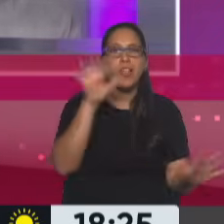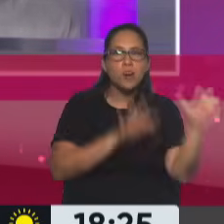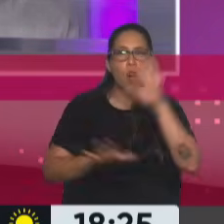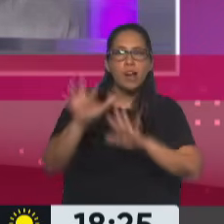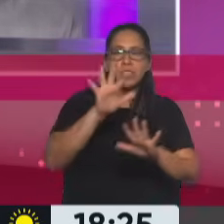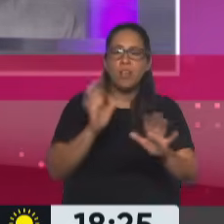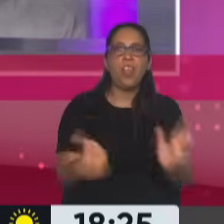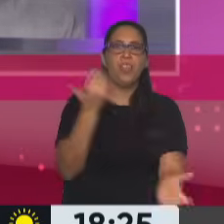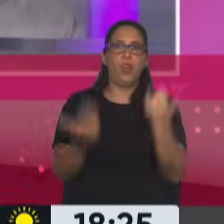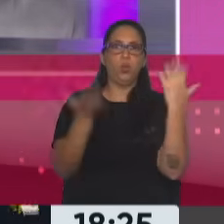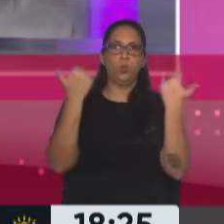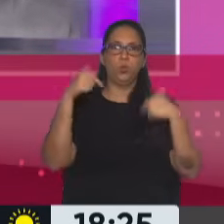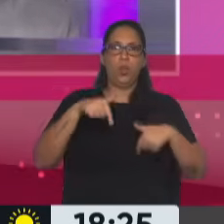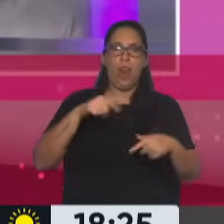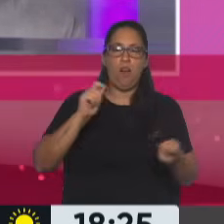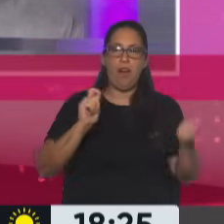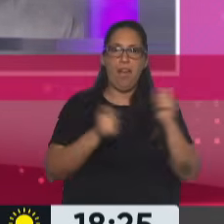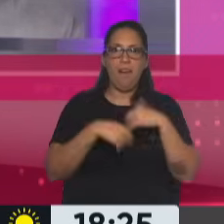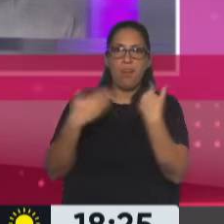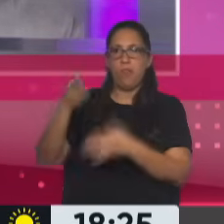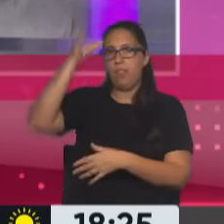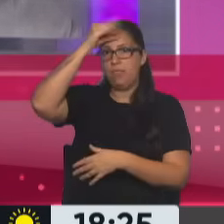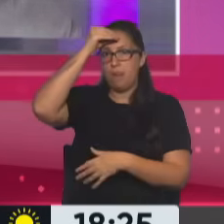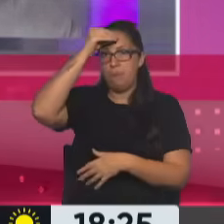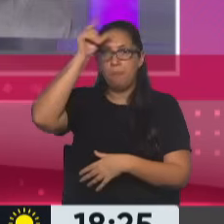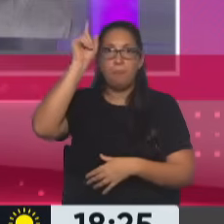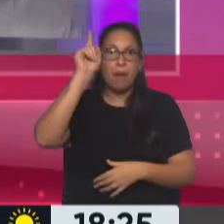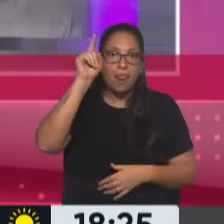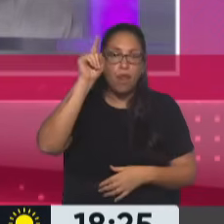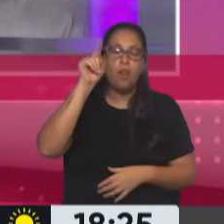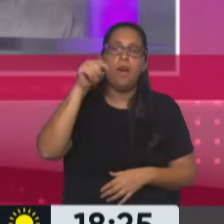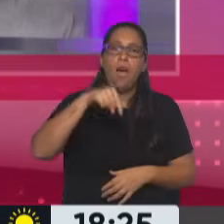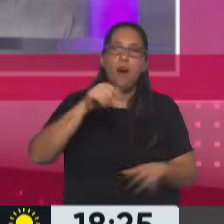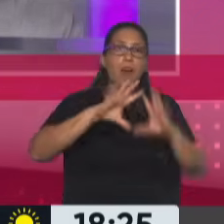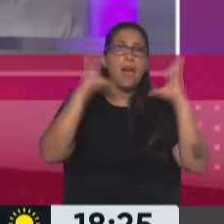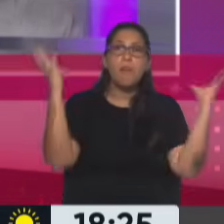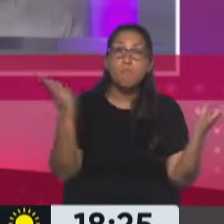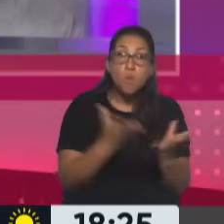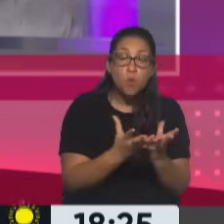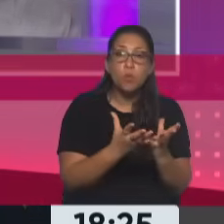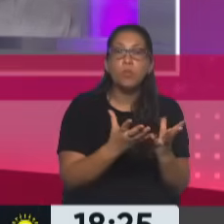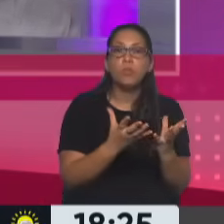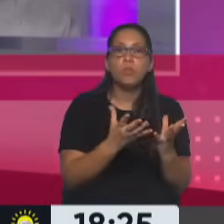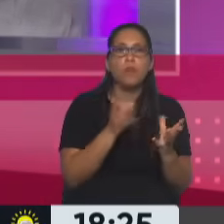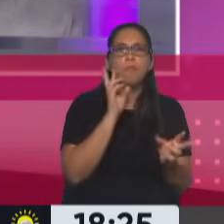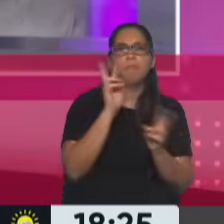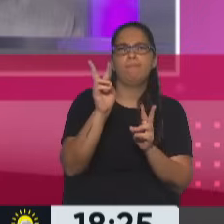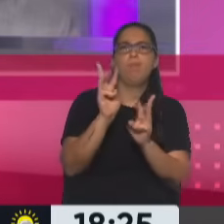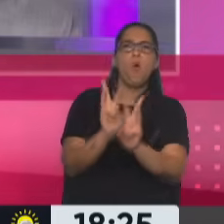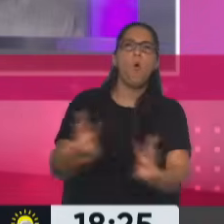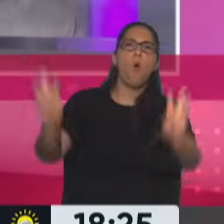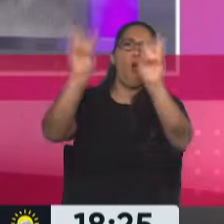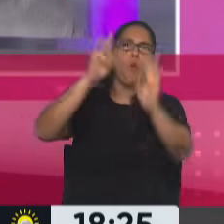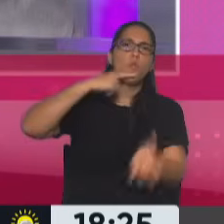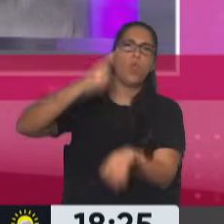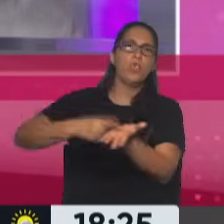Trump. Sin embargo, la ONU está funcionando y sin embargo el BOAR de la Paz está respondiendo a un mandato de las Naciones Unidas.